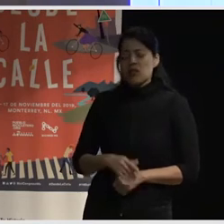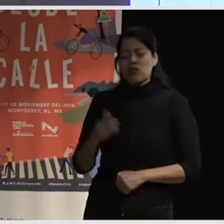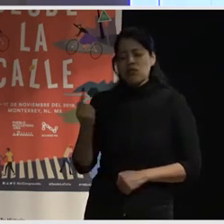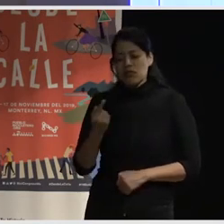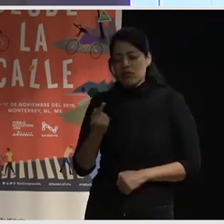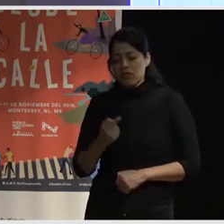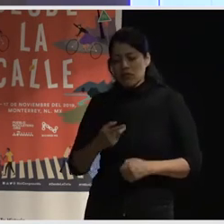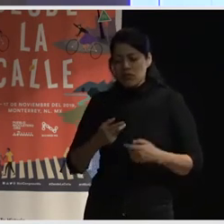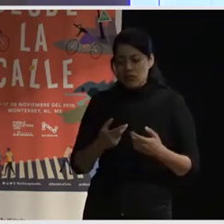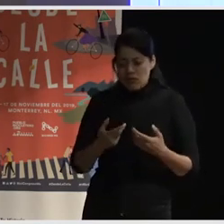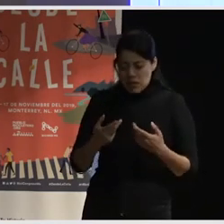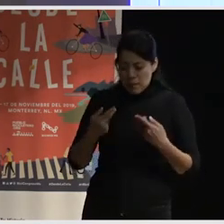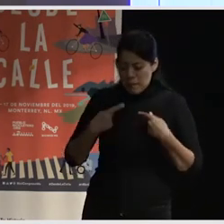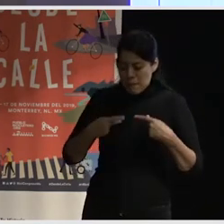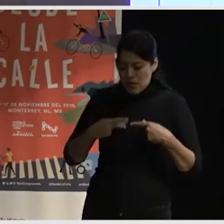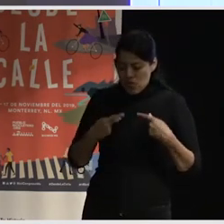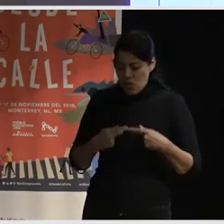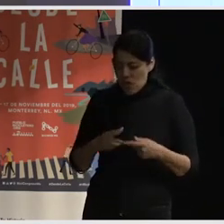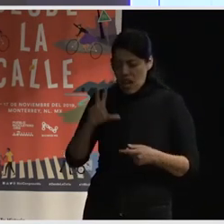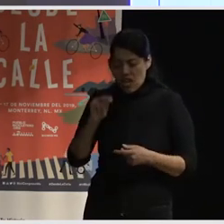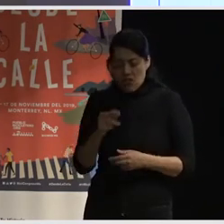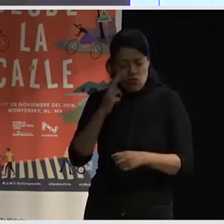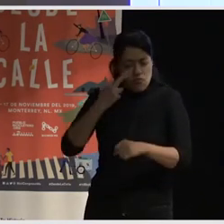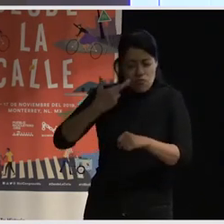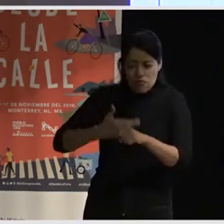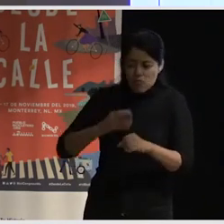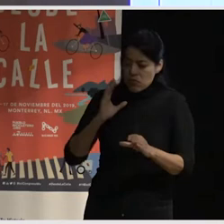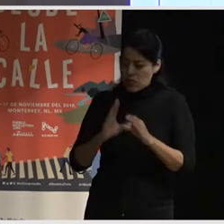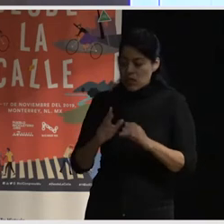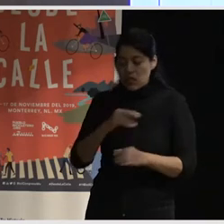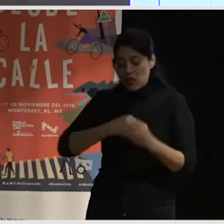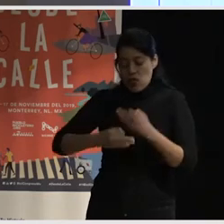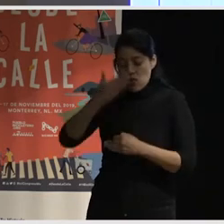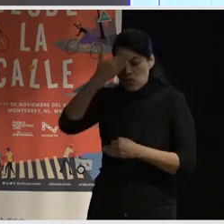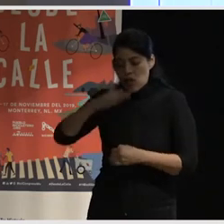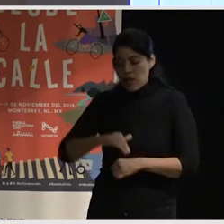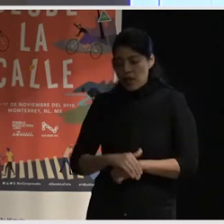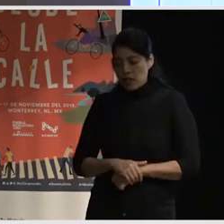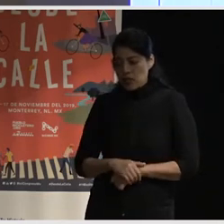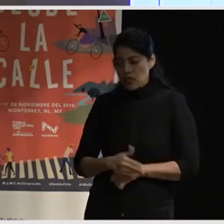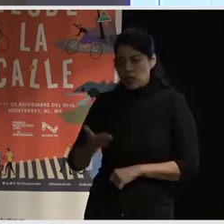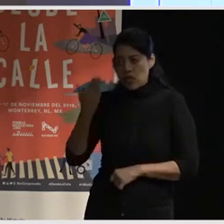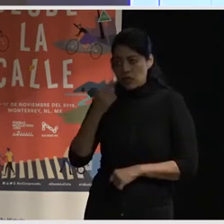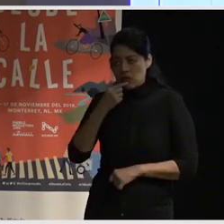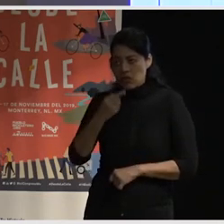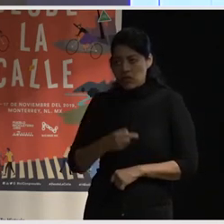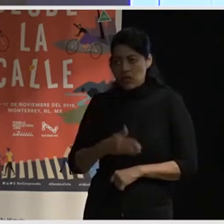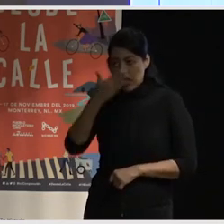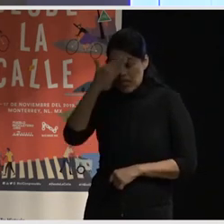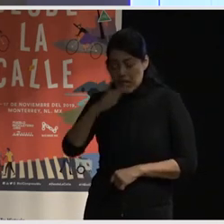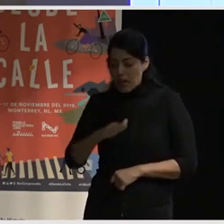actores no están tomando alguna responsabilidad que saben o sabemos todos por lo que mencionabas y por normalización